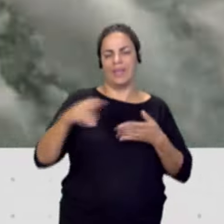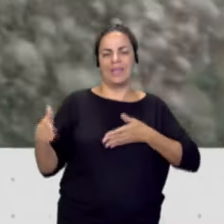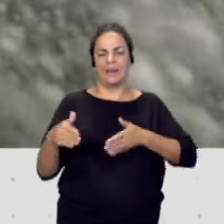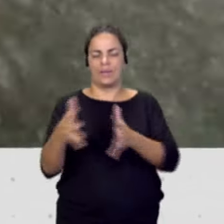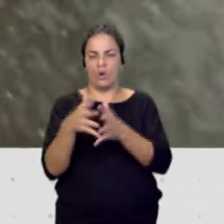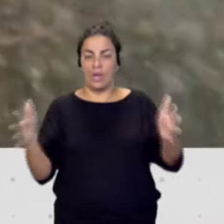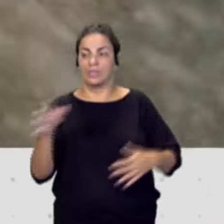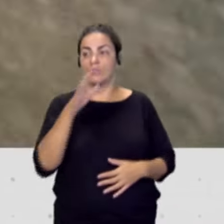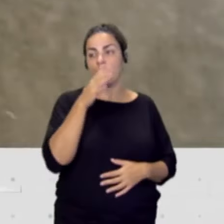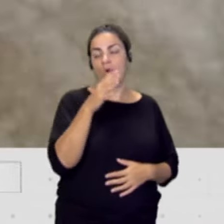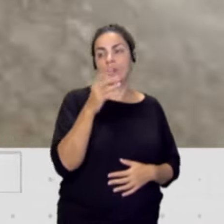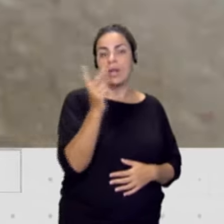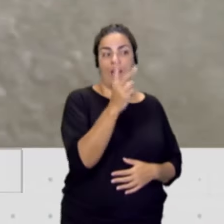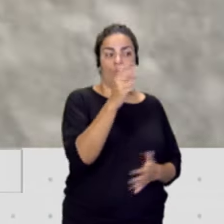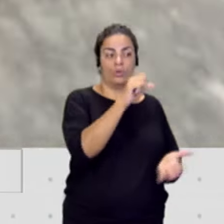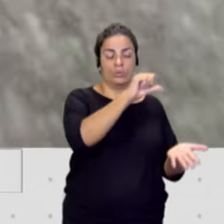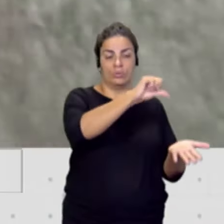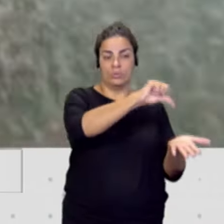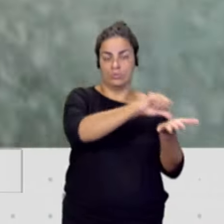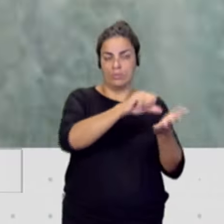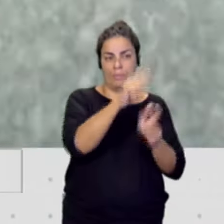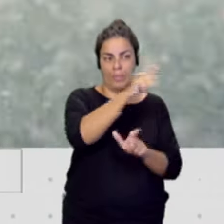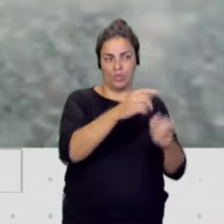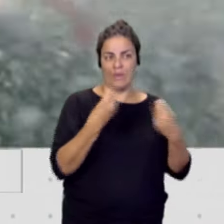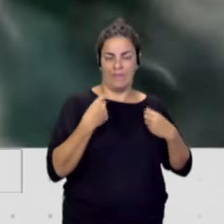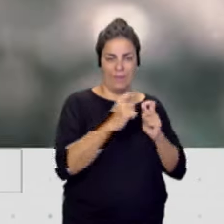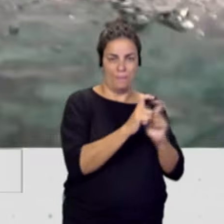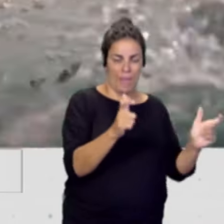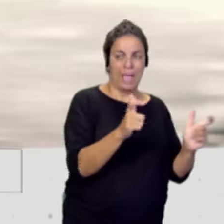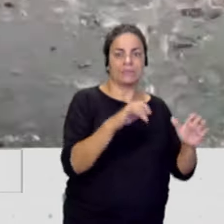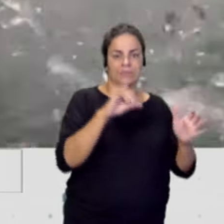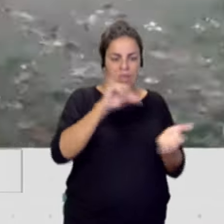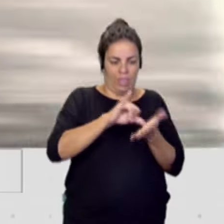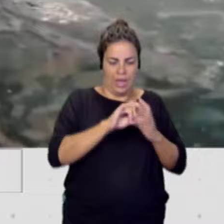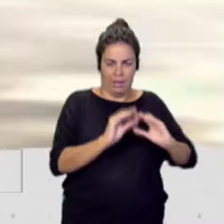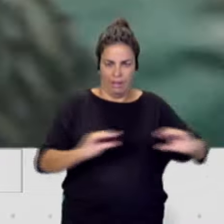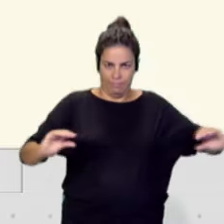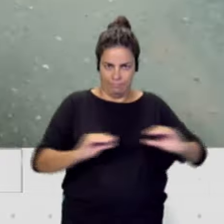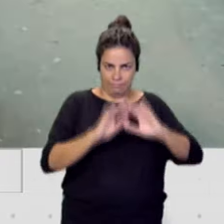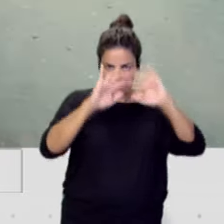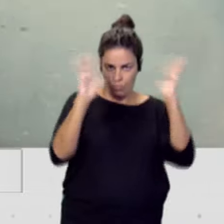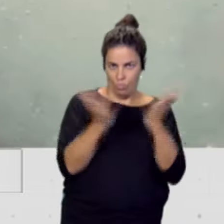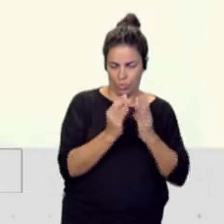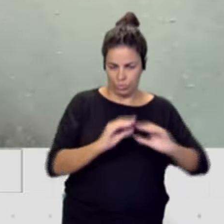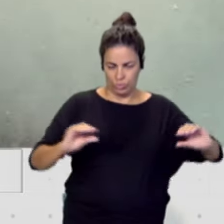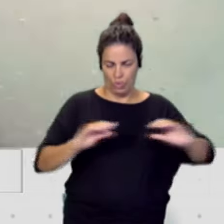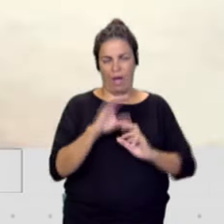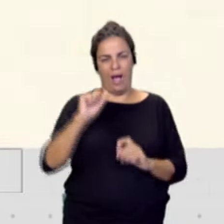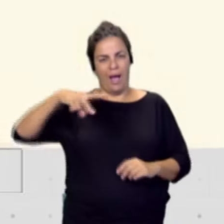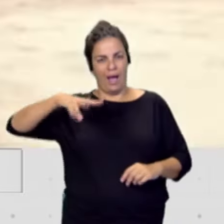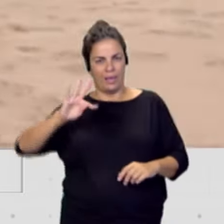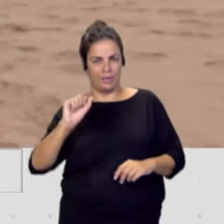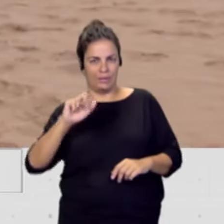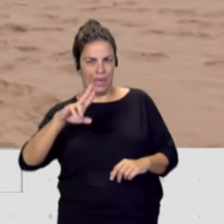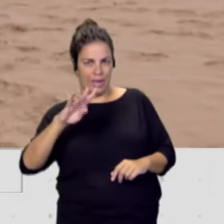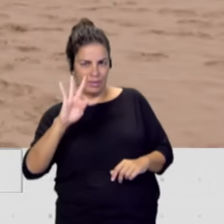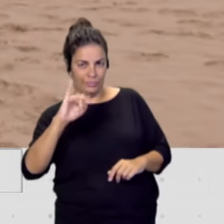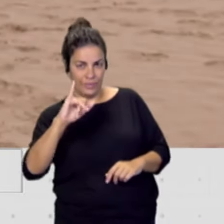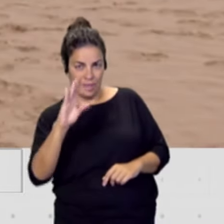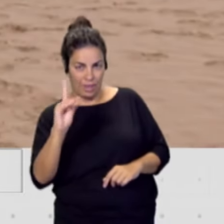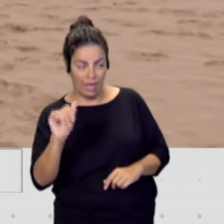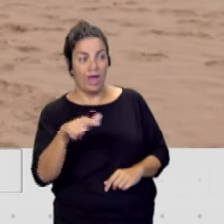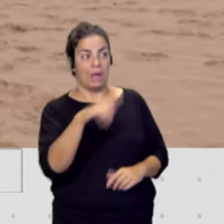cerca antes de llegar a la Antártida, y bueno, fue realmente impactante donde descubrimos pues datos como que en la